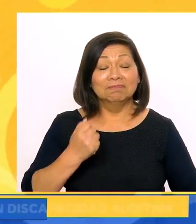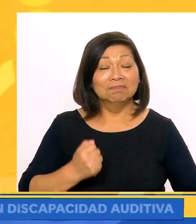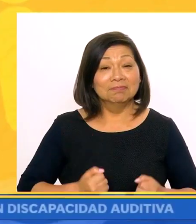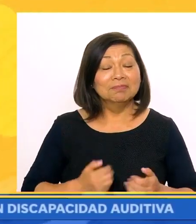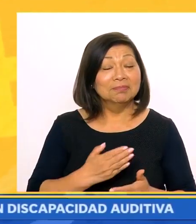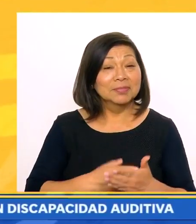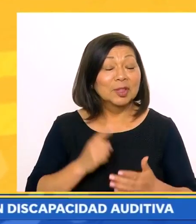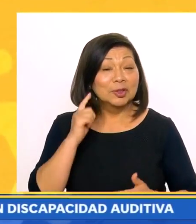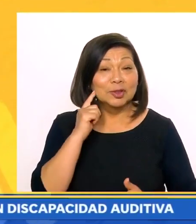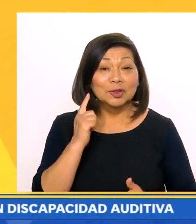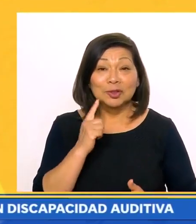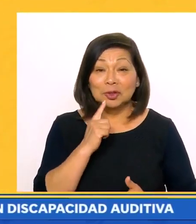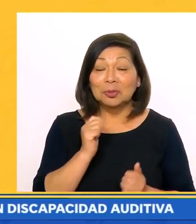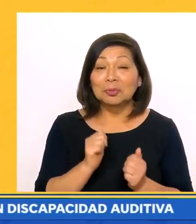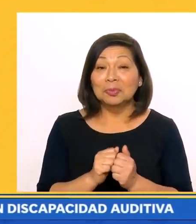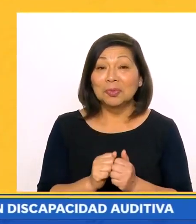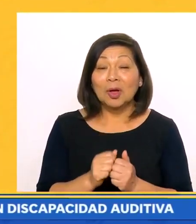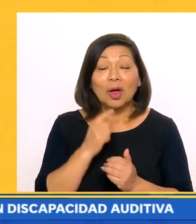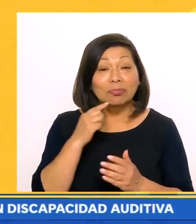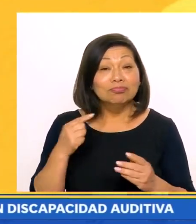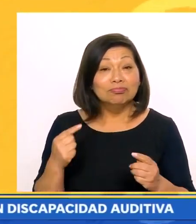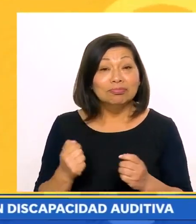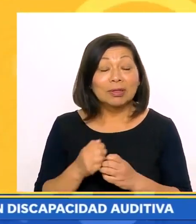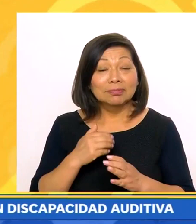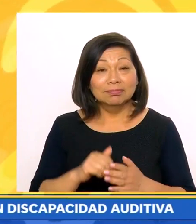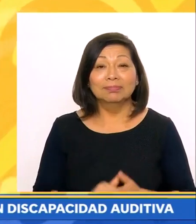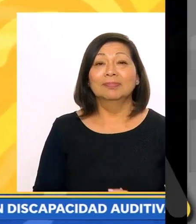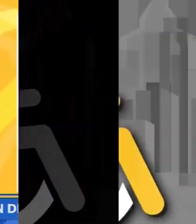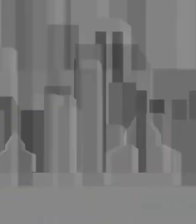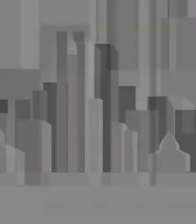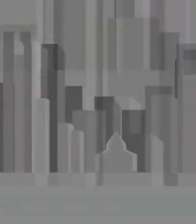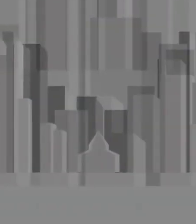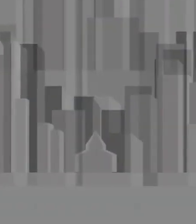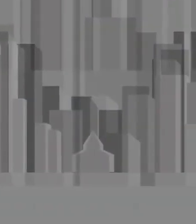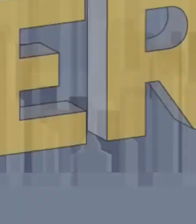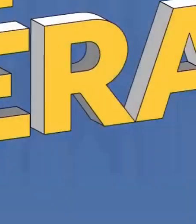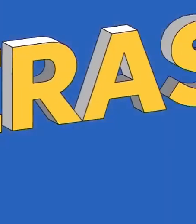La primera atleta con discapacidad auditiva en participar en un campeonato de karate.